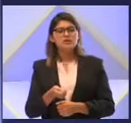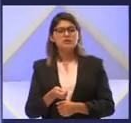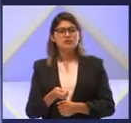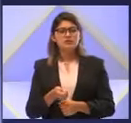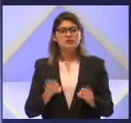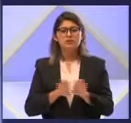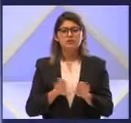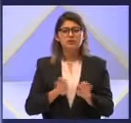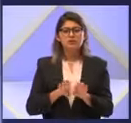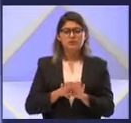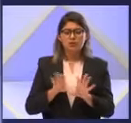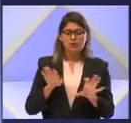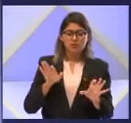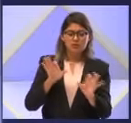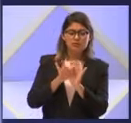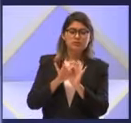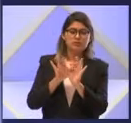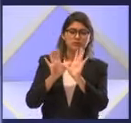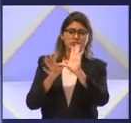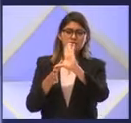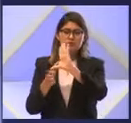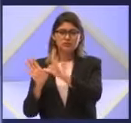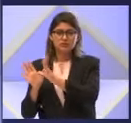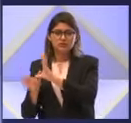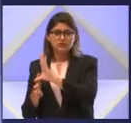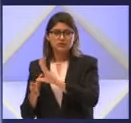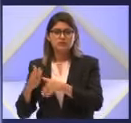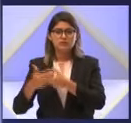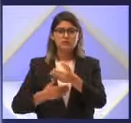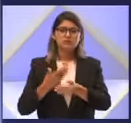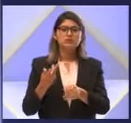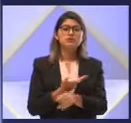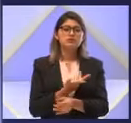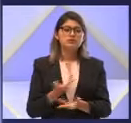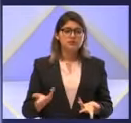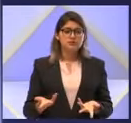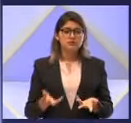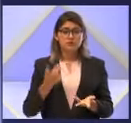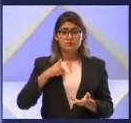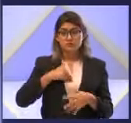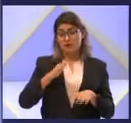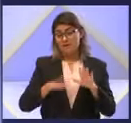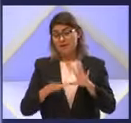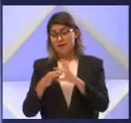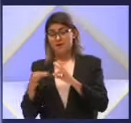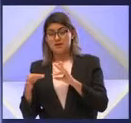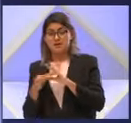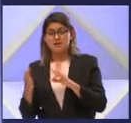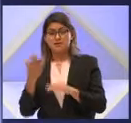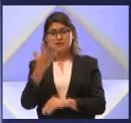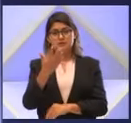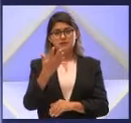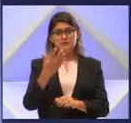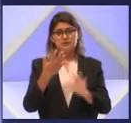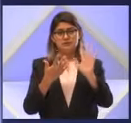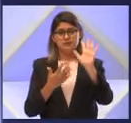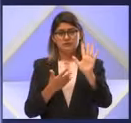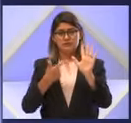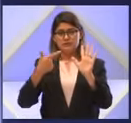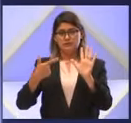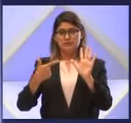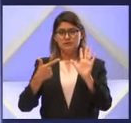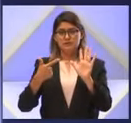en el 5 hayes las comunicaciones por satélite cuando hablamos de 5g habitualmente lo primero que se nos viene a la cabeza es el leit en sí